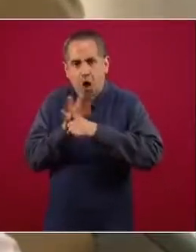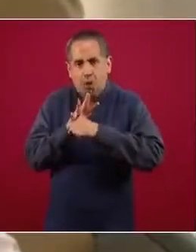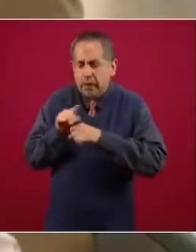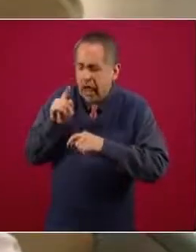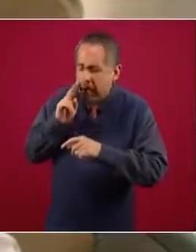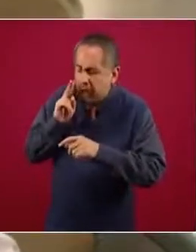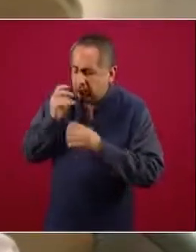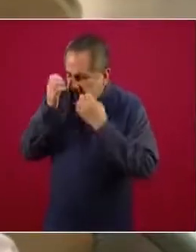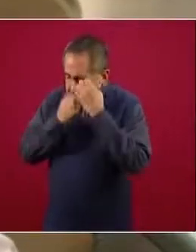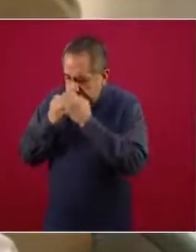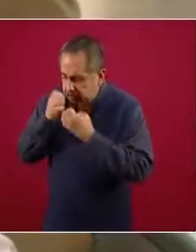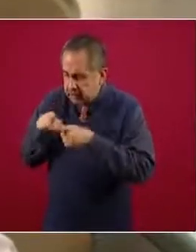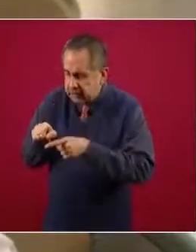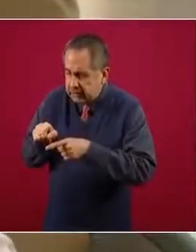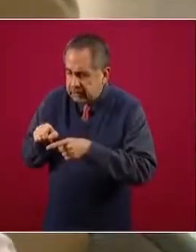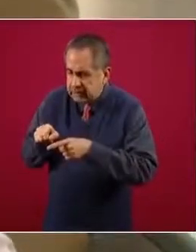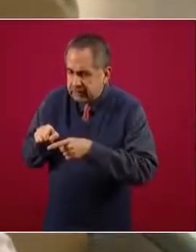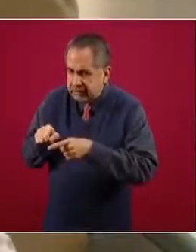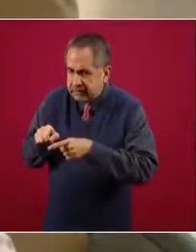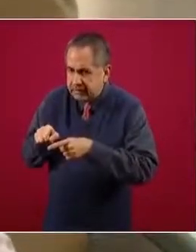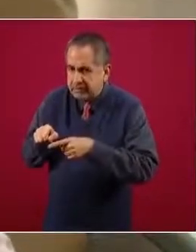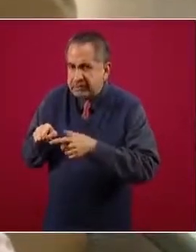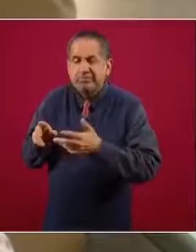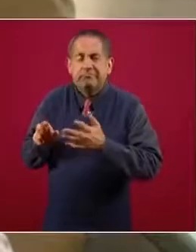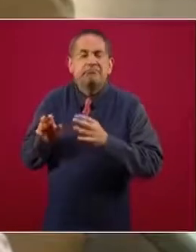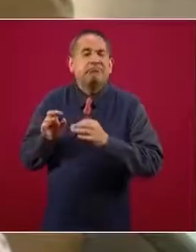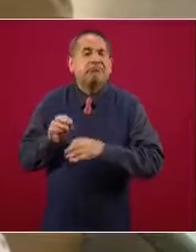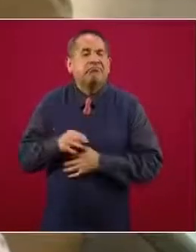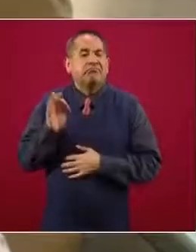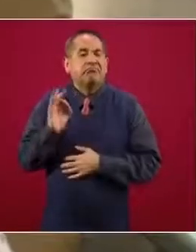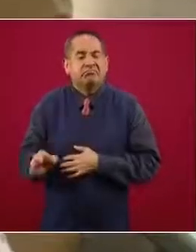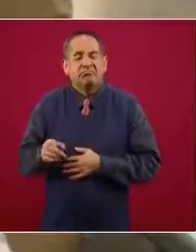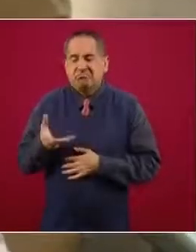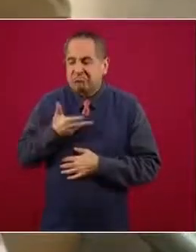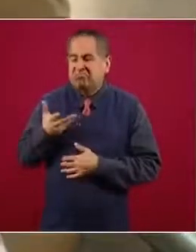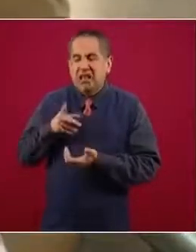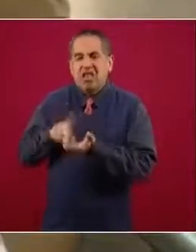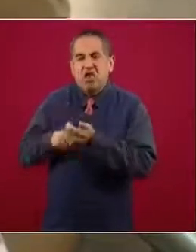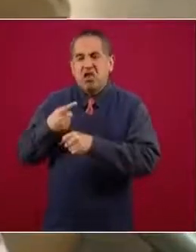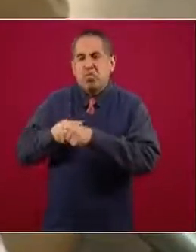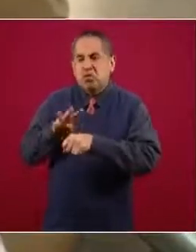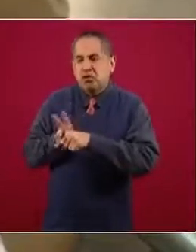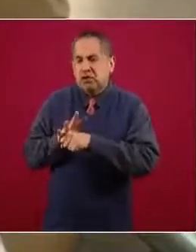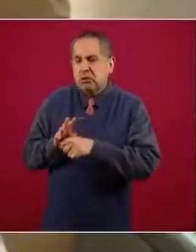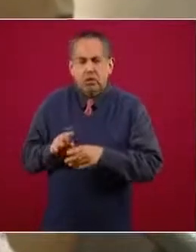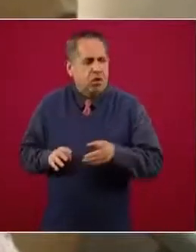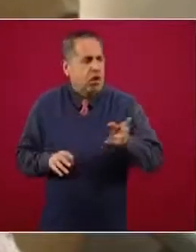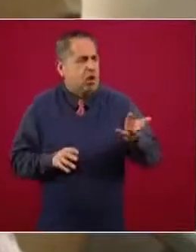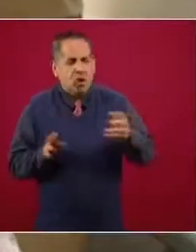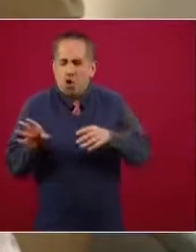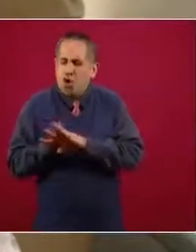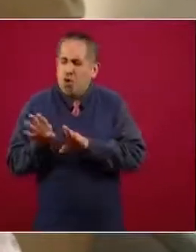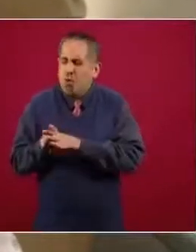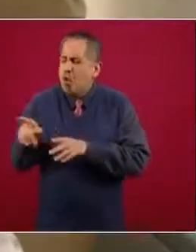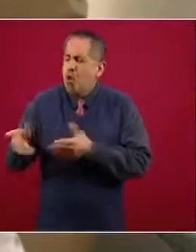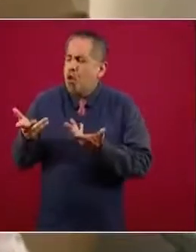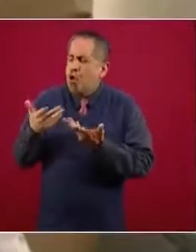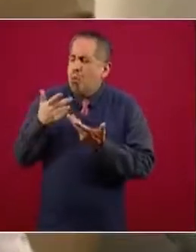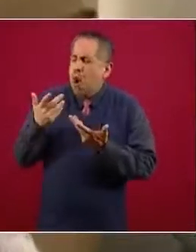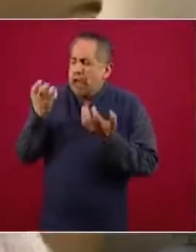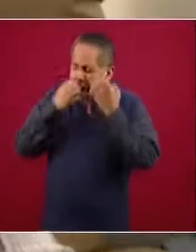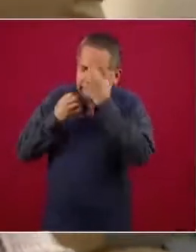y al parecer salió positivo. ¿Cómo fue la toma de la